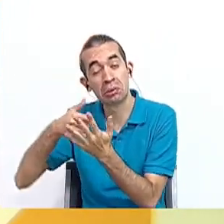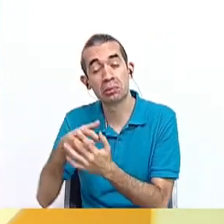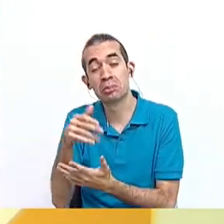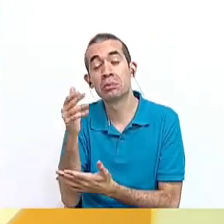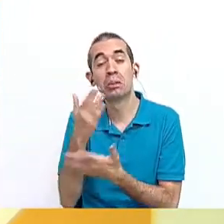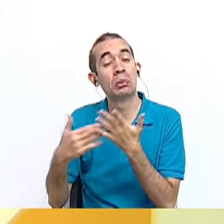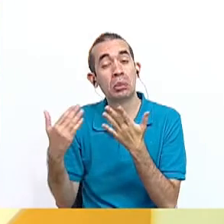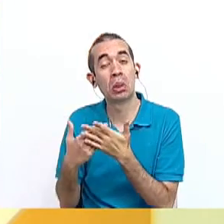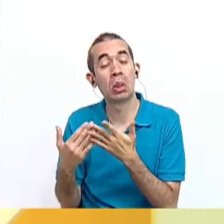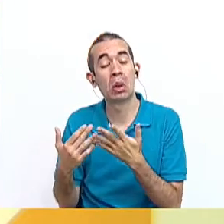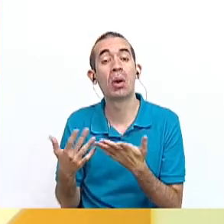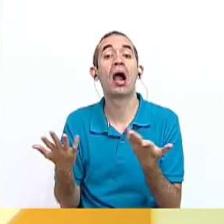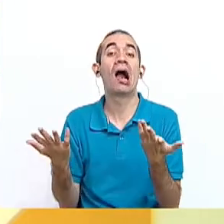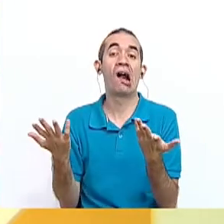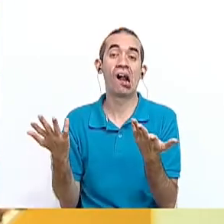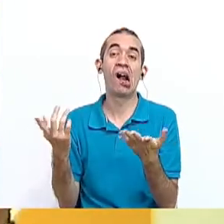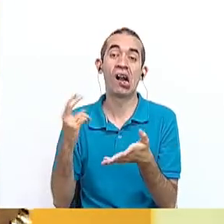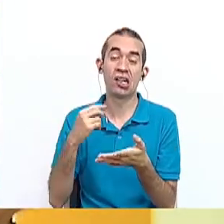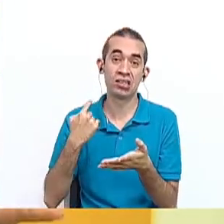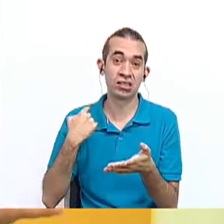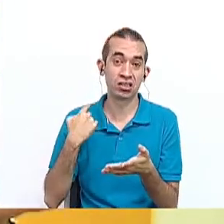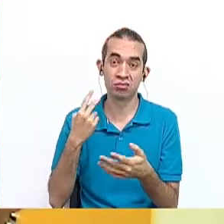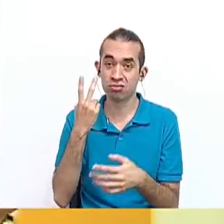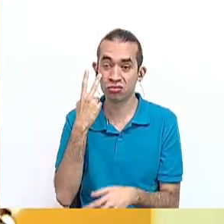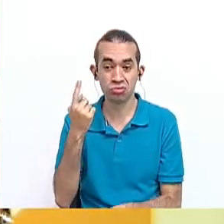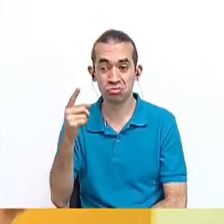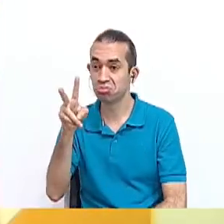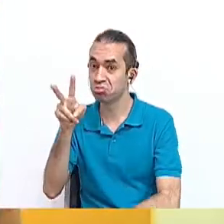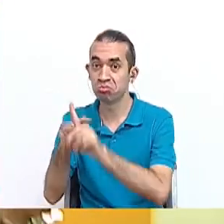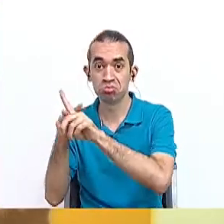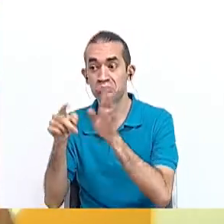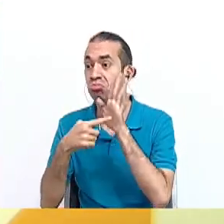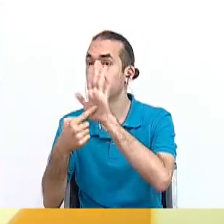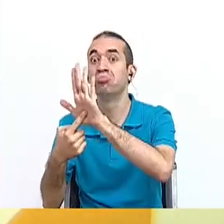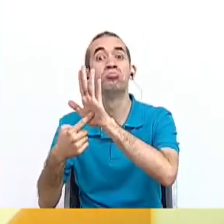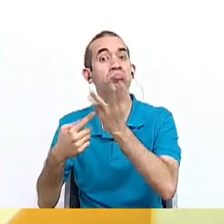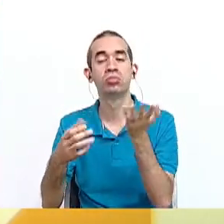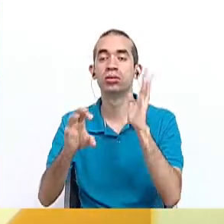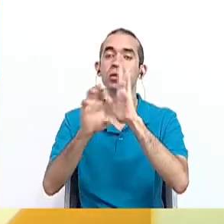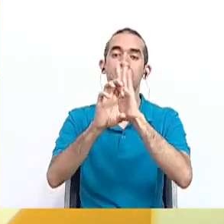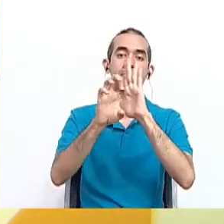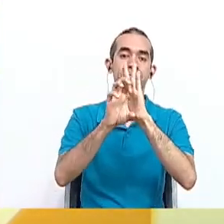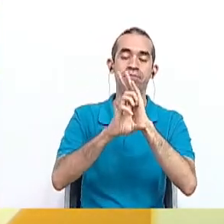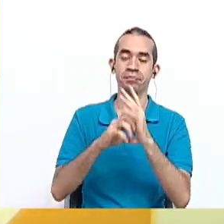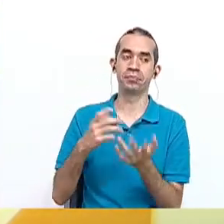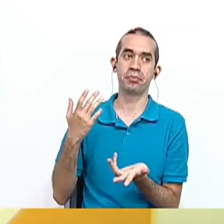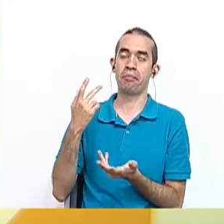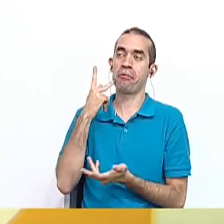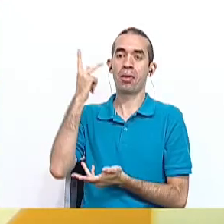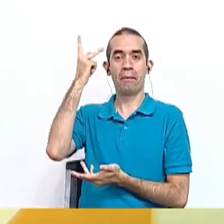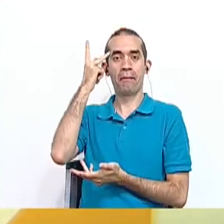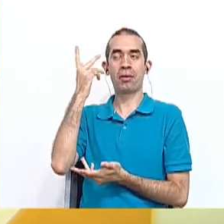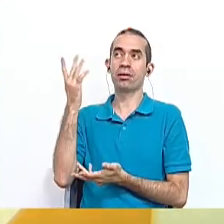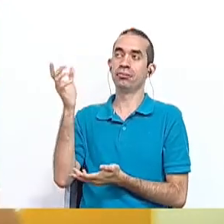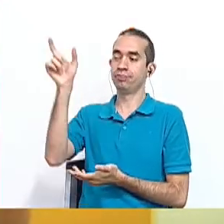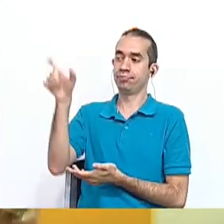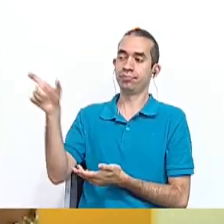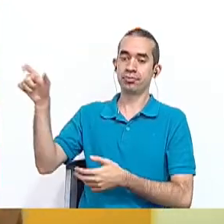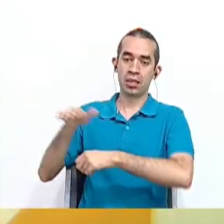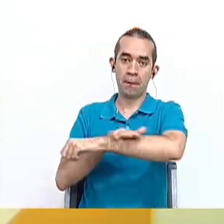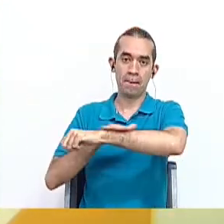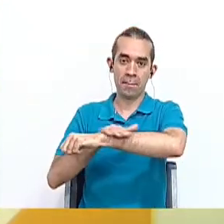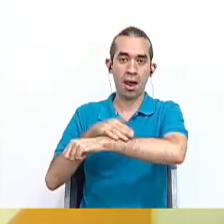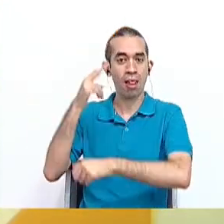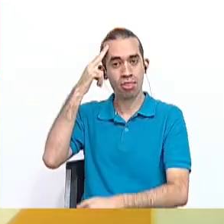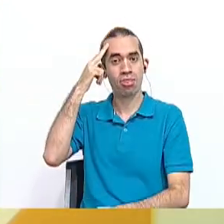característica que nosotros no vemos que se vaya a representar. Por ejemplo, si mis papás eran tal vez de piel